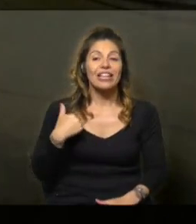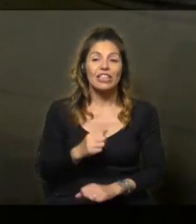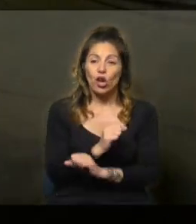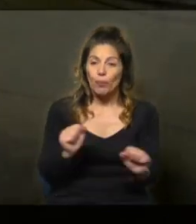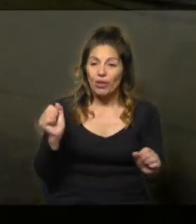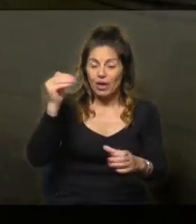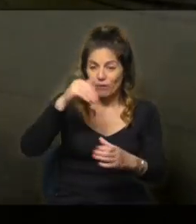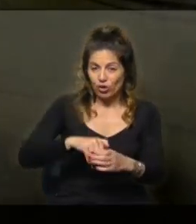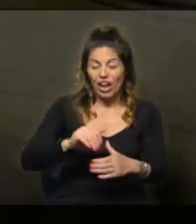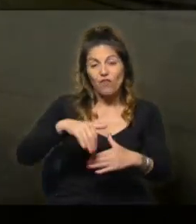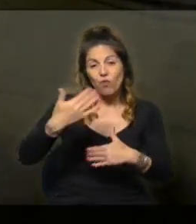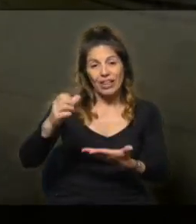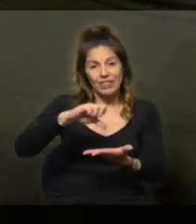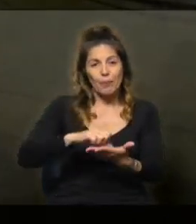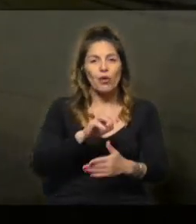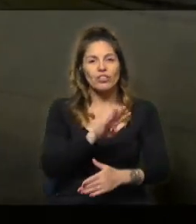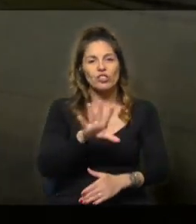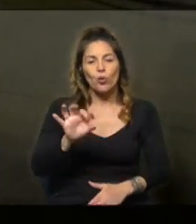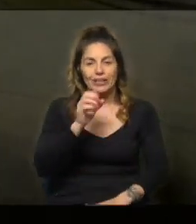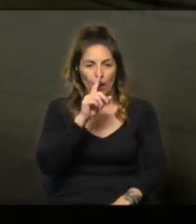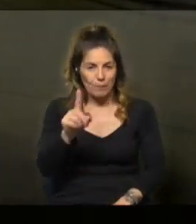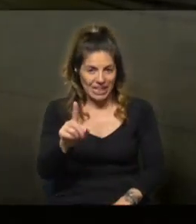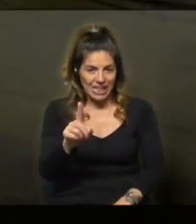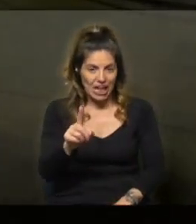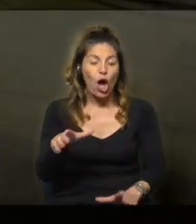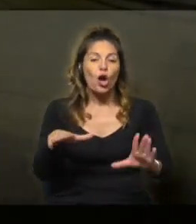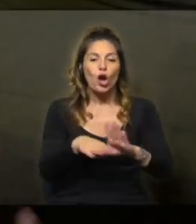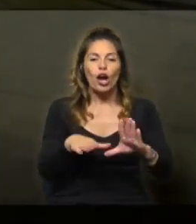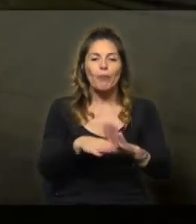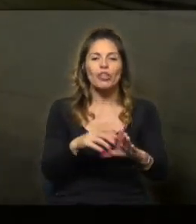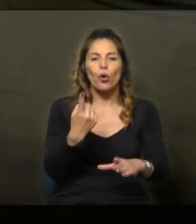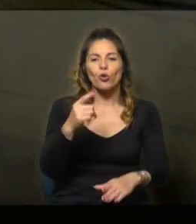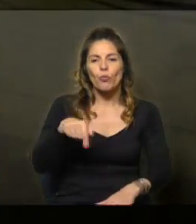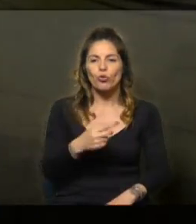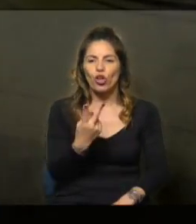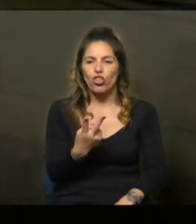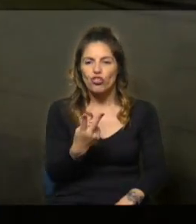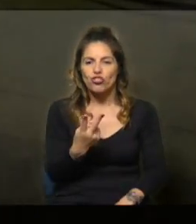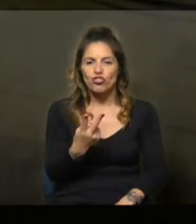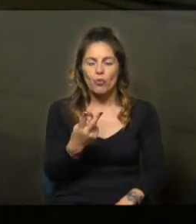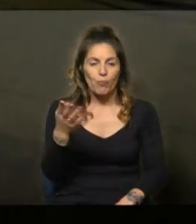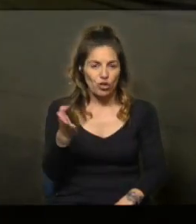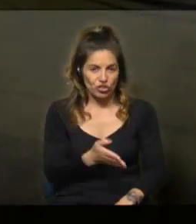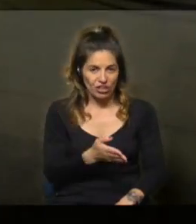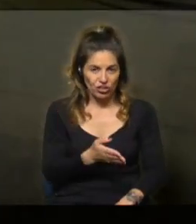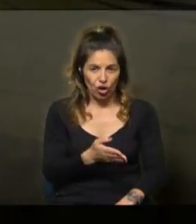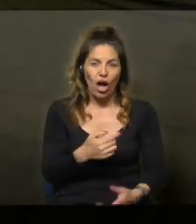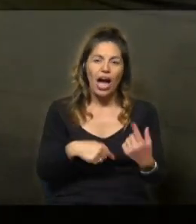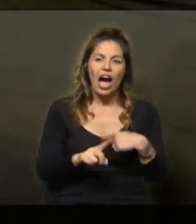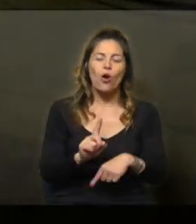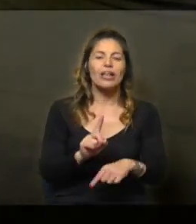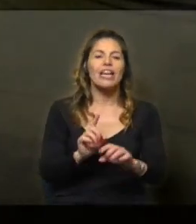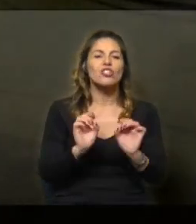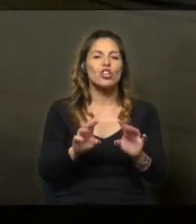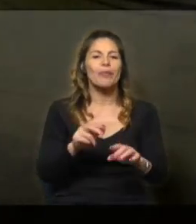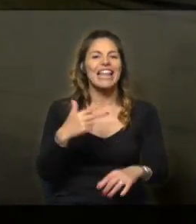sufragar fuera de su frontera son unos 450,000 lo cual corresponde a 1.2 del padrón General Aunque únicamente